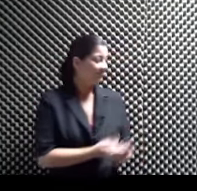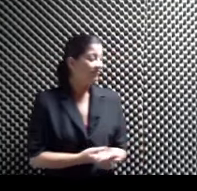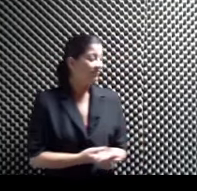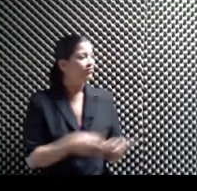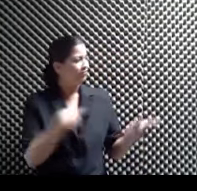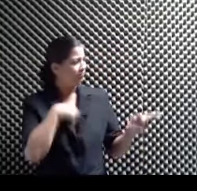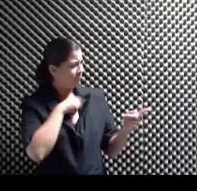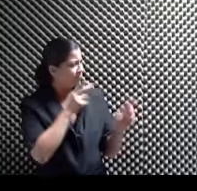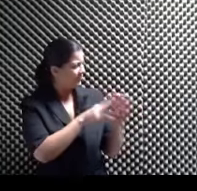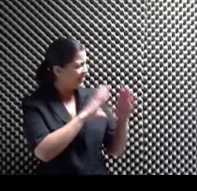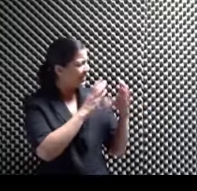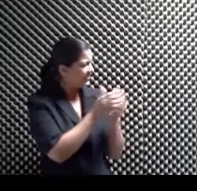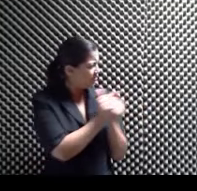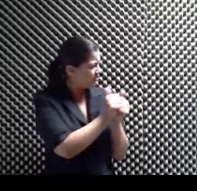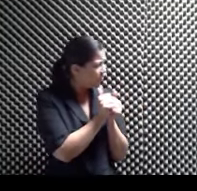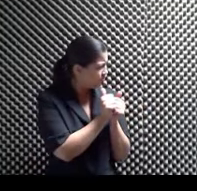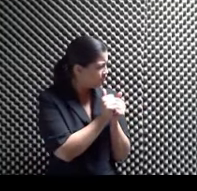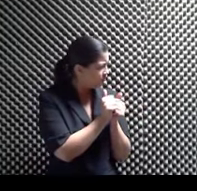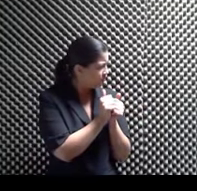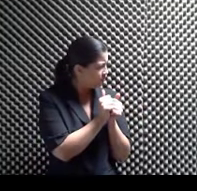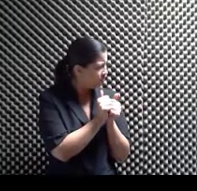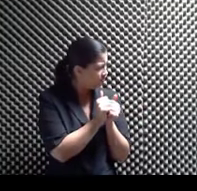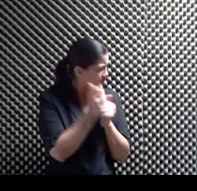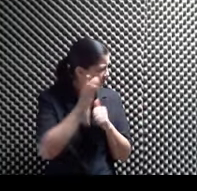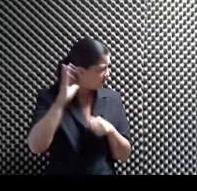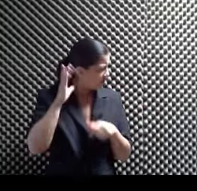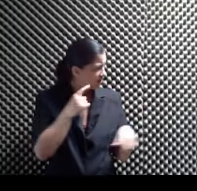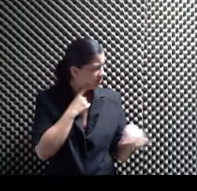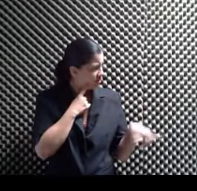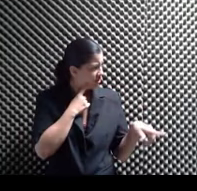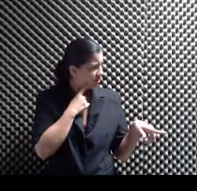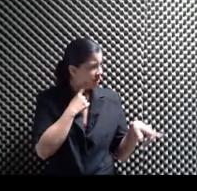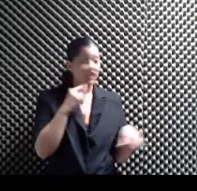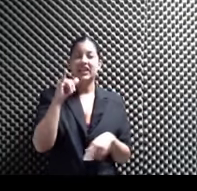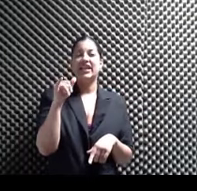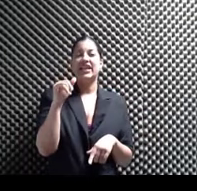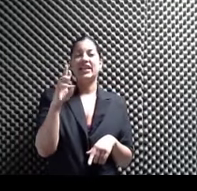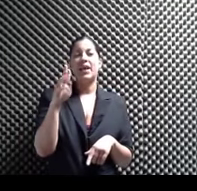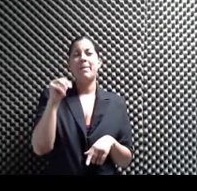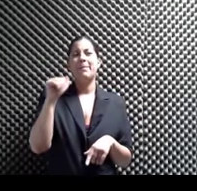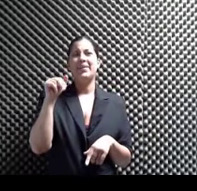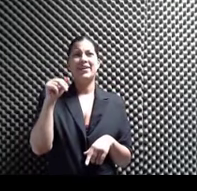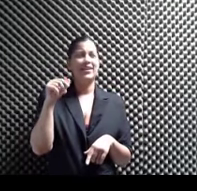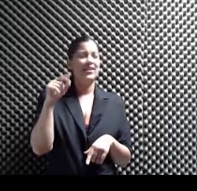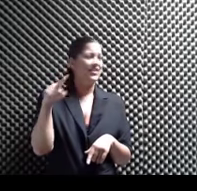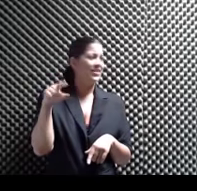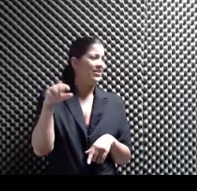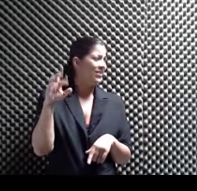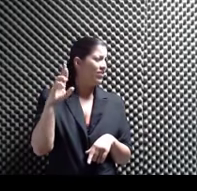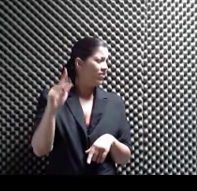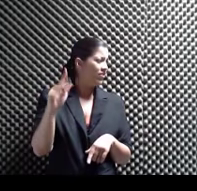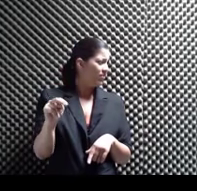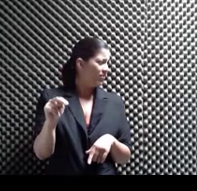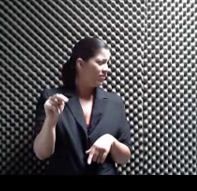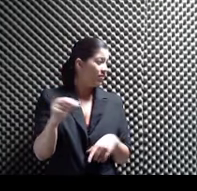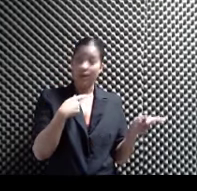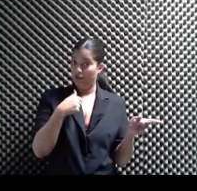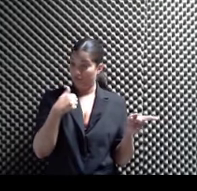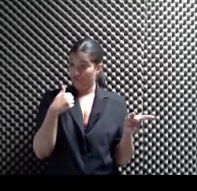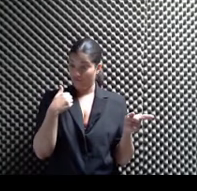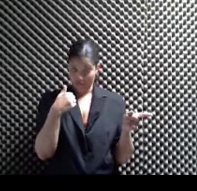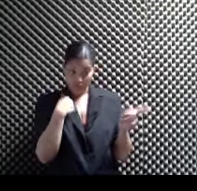con Lockwood No yo Creo que fue con Irmister Pero no Yo tengo una foto ¿Ah así? Sí tengo una foto